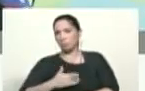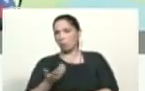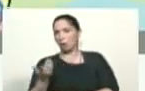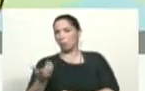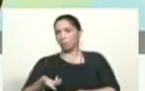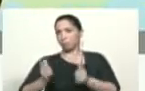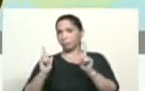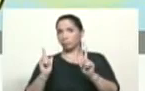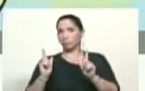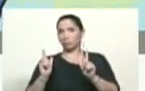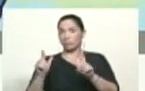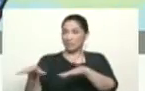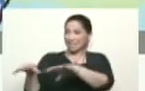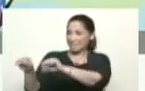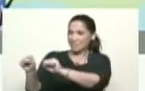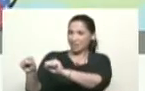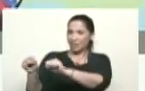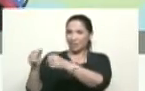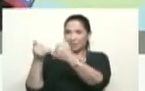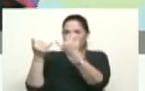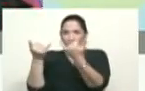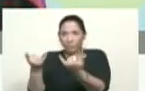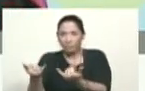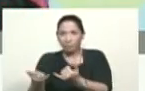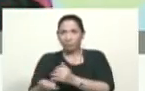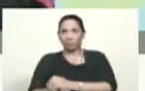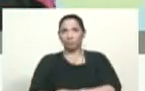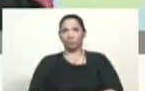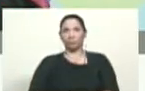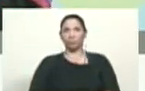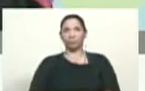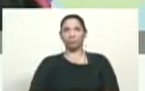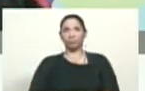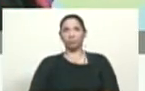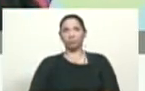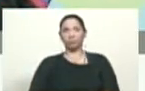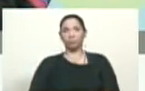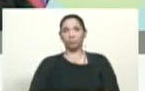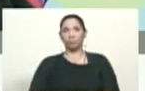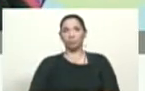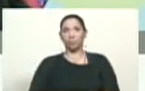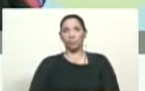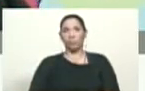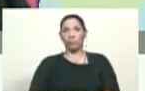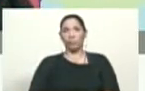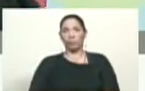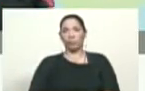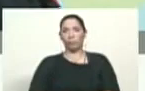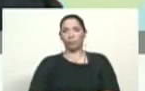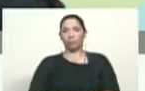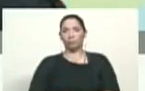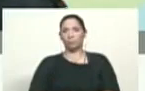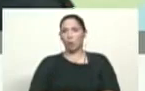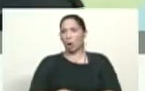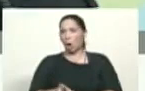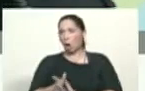Es el imperialismo actuando, ha sacado todas sus fauces y garras que